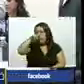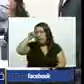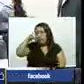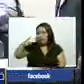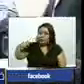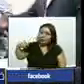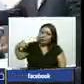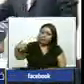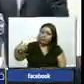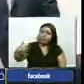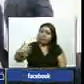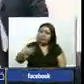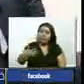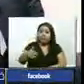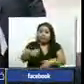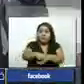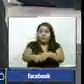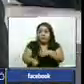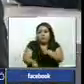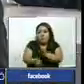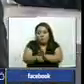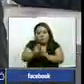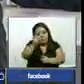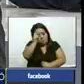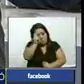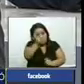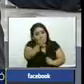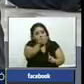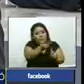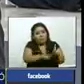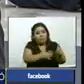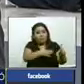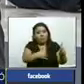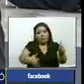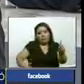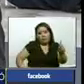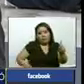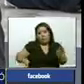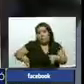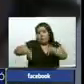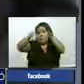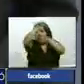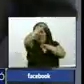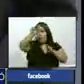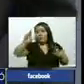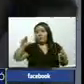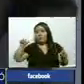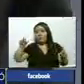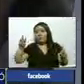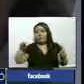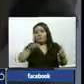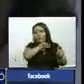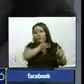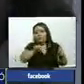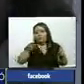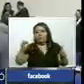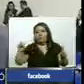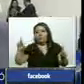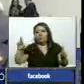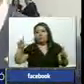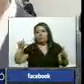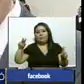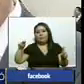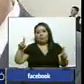de comunicación, la Asamblea Legislativa reconoció la labor del presidente de Red Salvadoreña de Medios, Orlando Lorenzana.